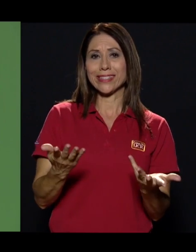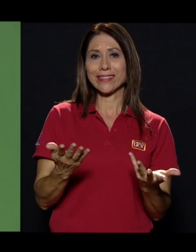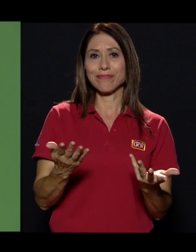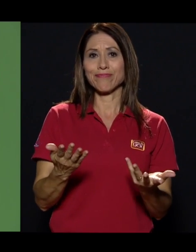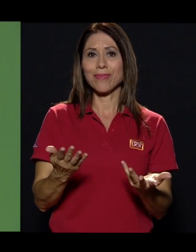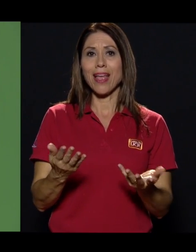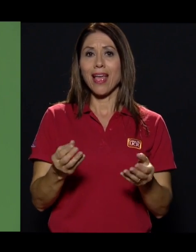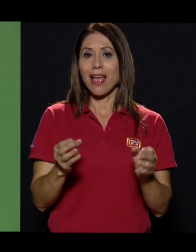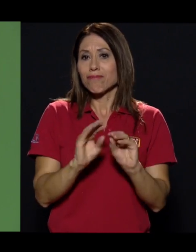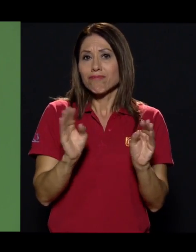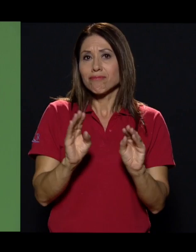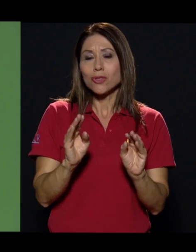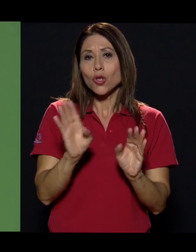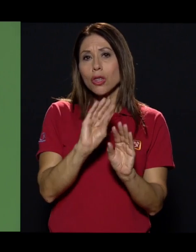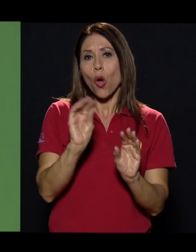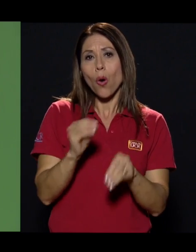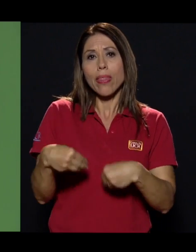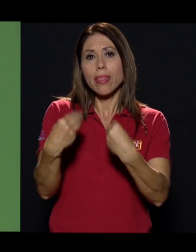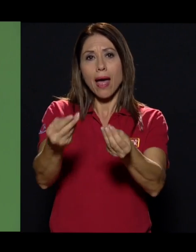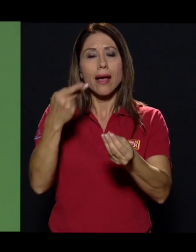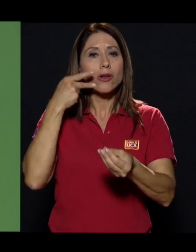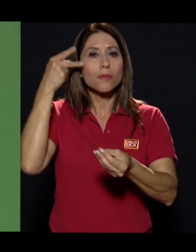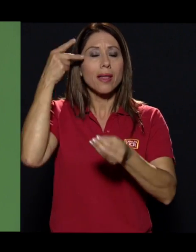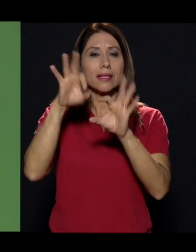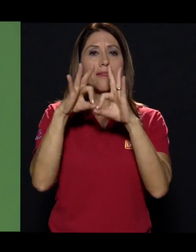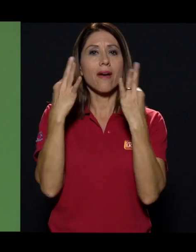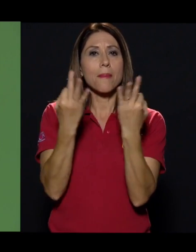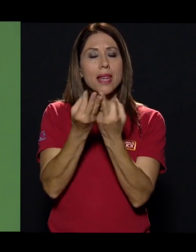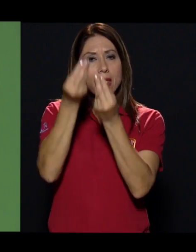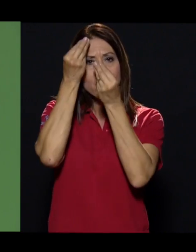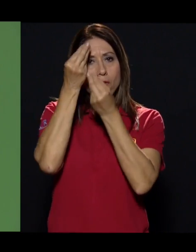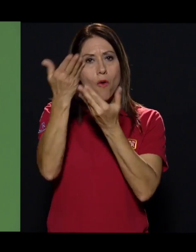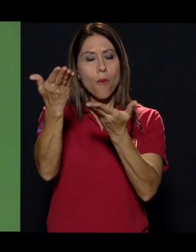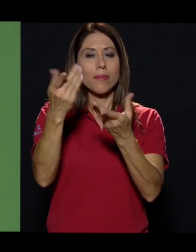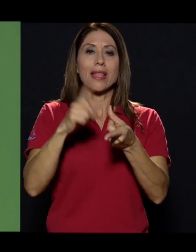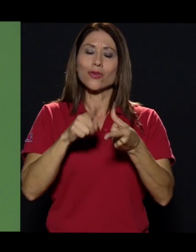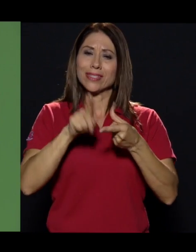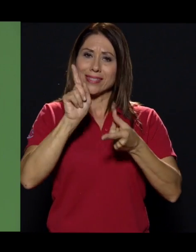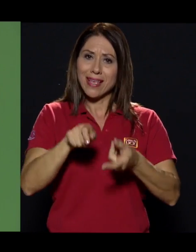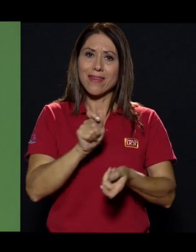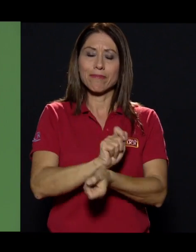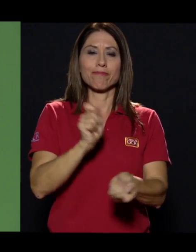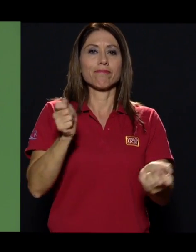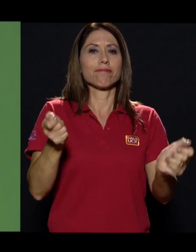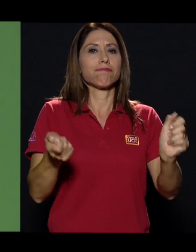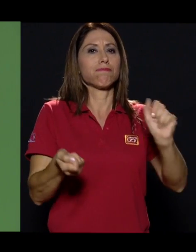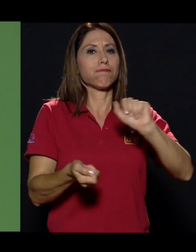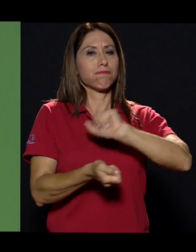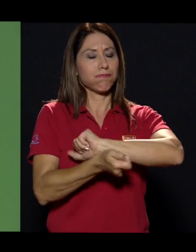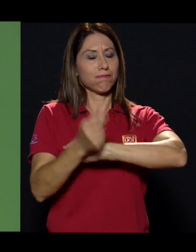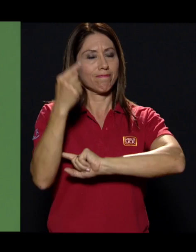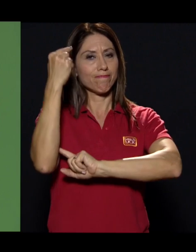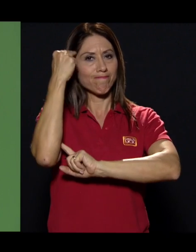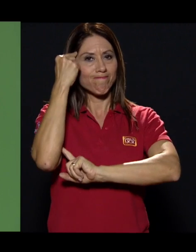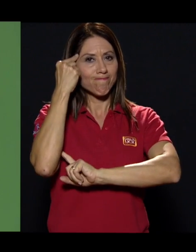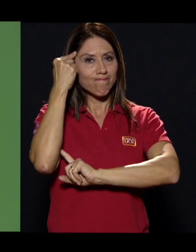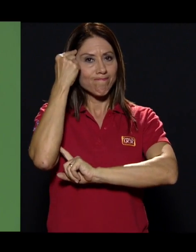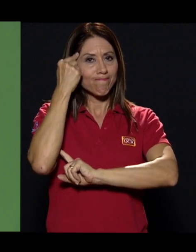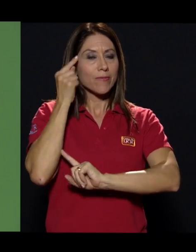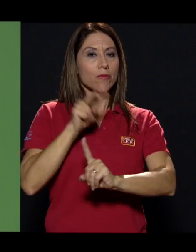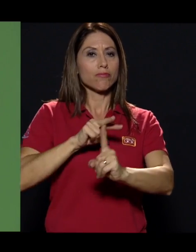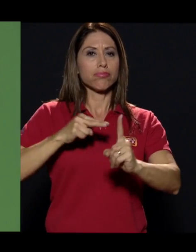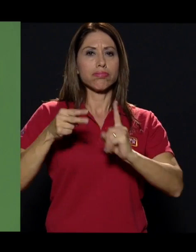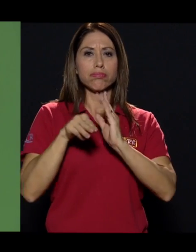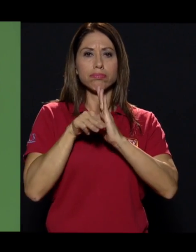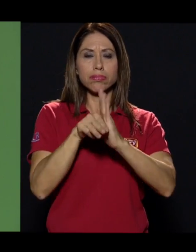padres de familia esa información, ¿verdad? Entonces hay que hacer todo un cambio de mentalidad,